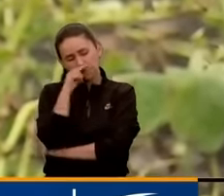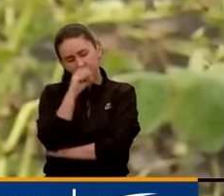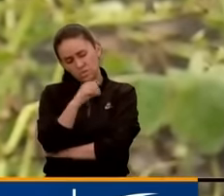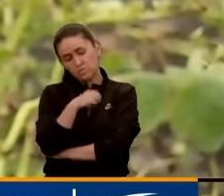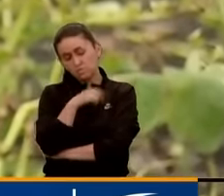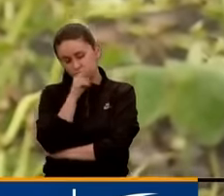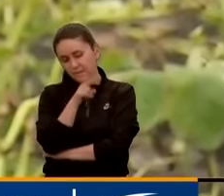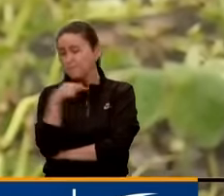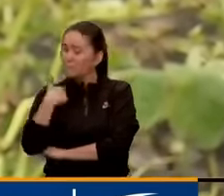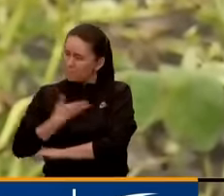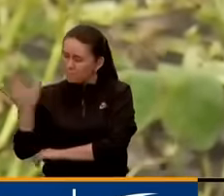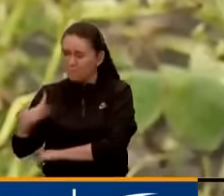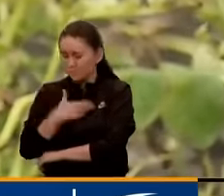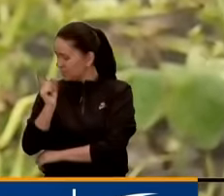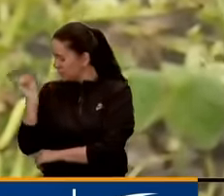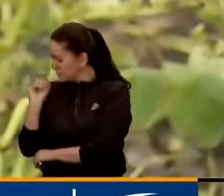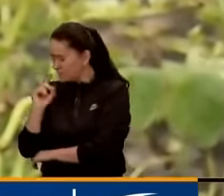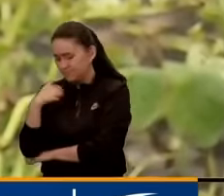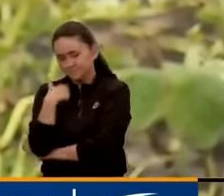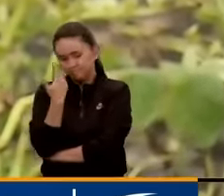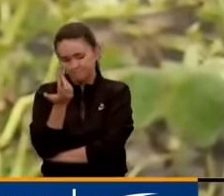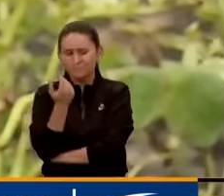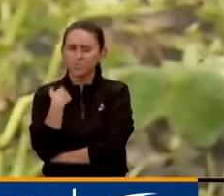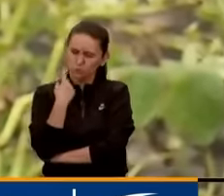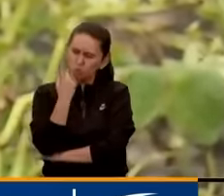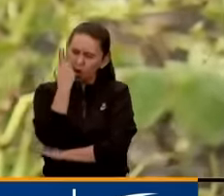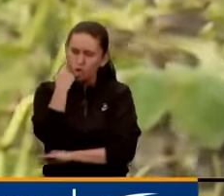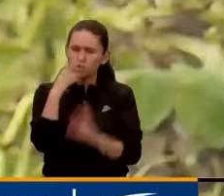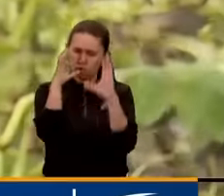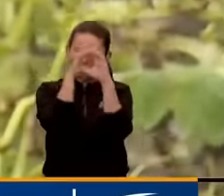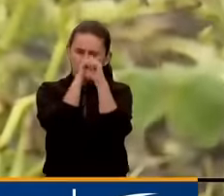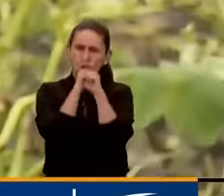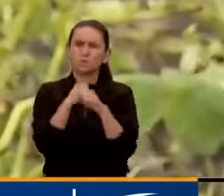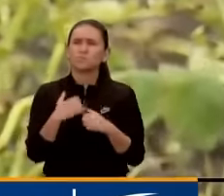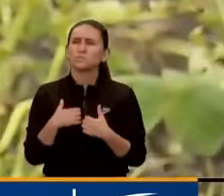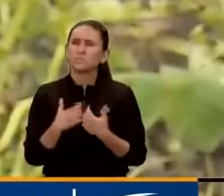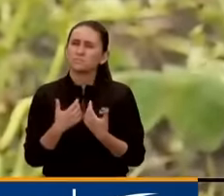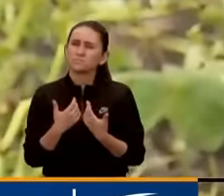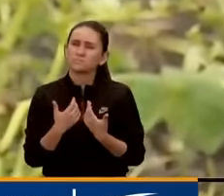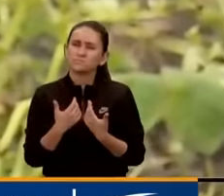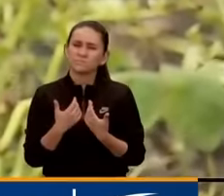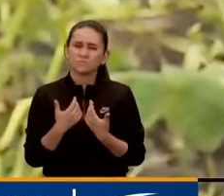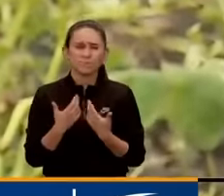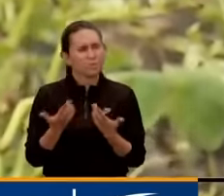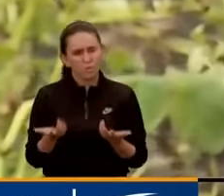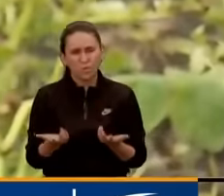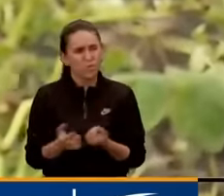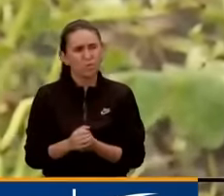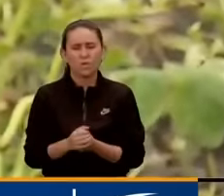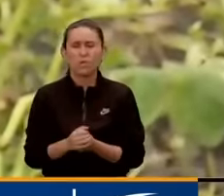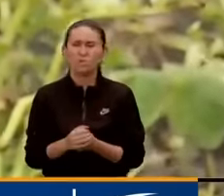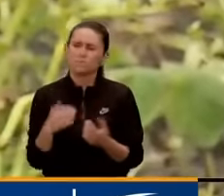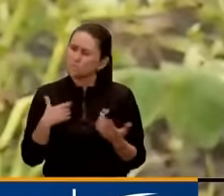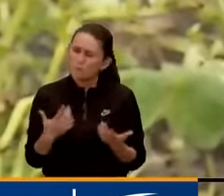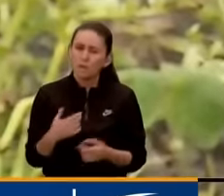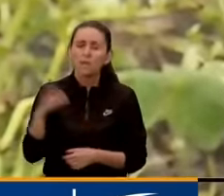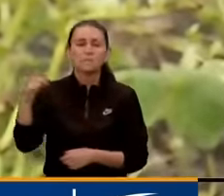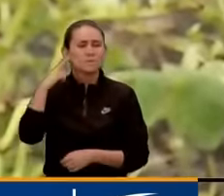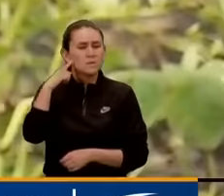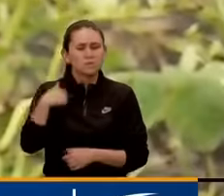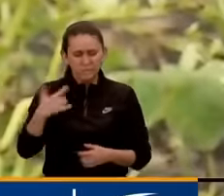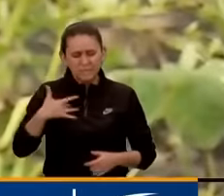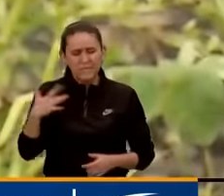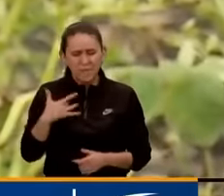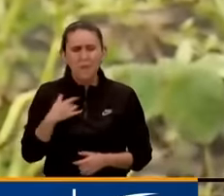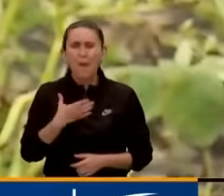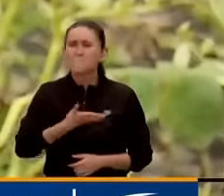miraba. Y él anoche no le digo que yo anoche decía, dile, no, amor, no, le decía yo. Me decía, mamá, mamá, le decía